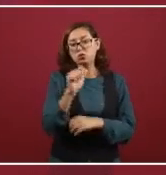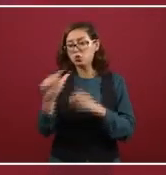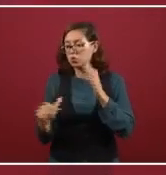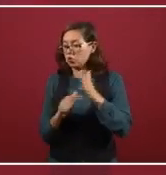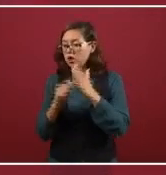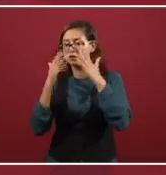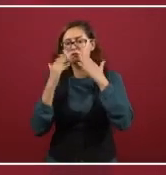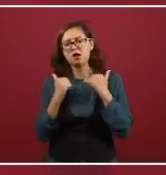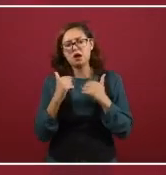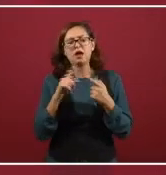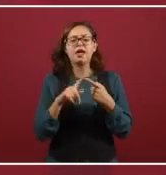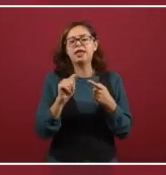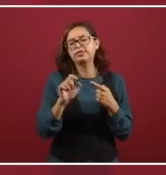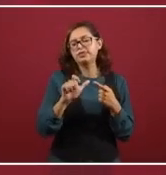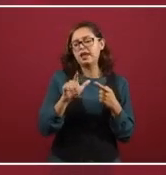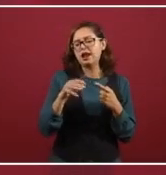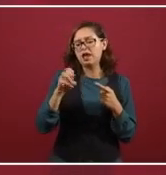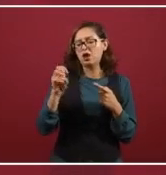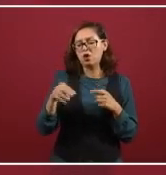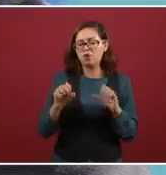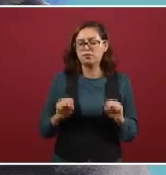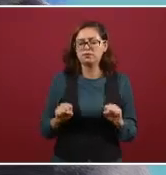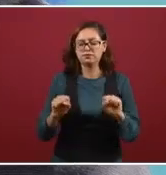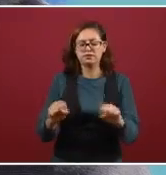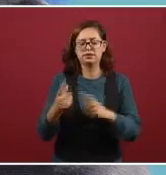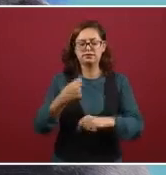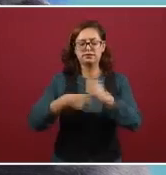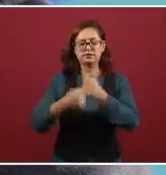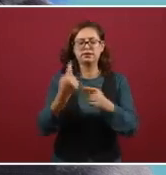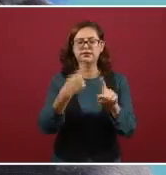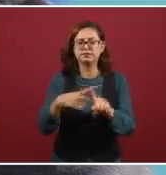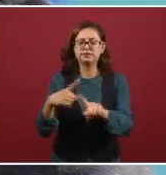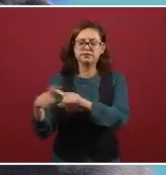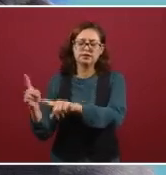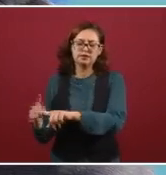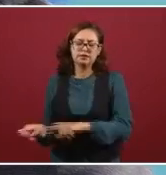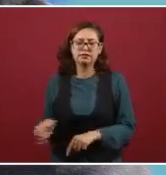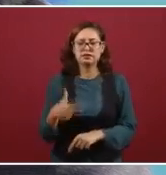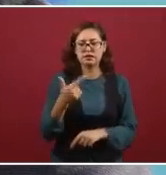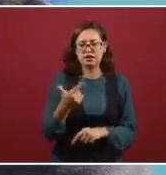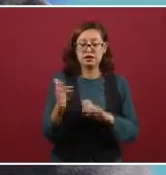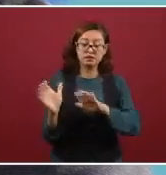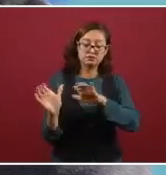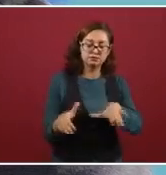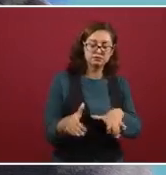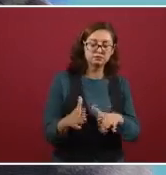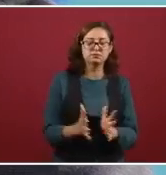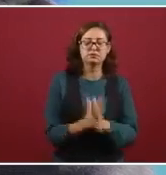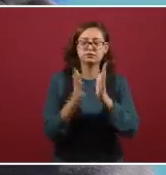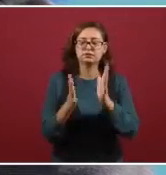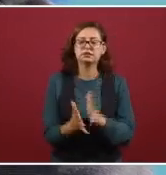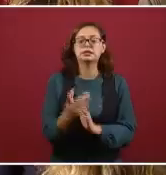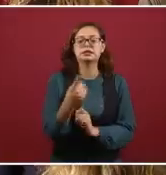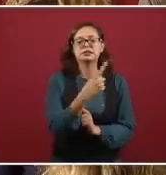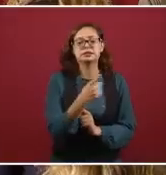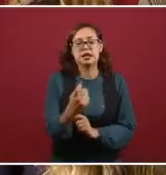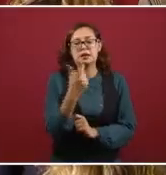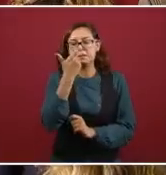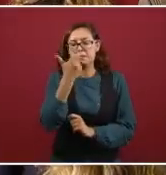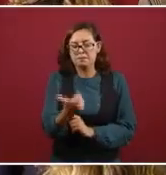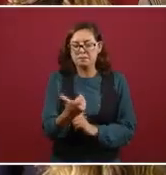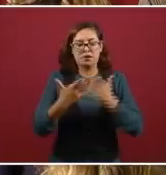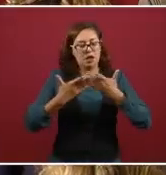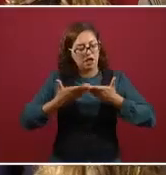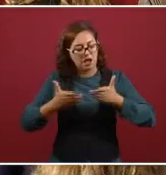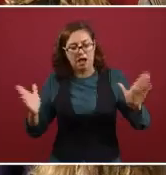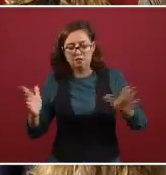en Telecom, en Chedraui, en tiendas de conveniencia, 7-Eleven, y cuesta 100 pesos el poder participar. Insisto, es una subasta